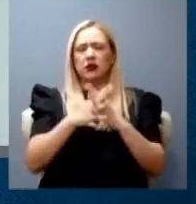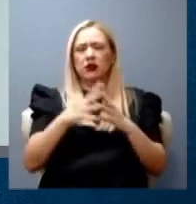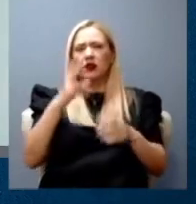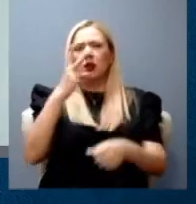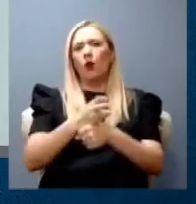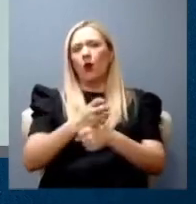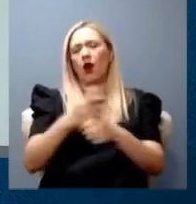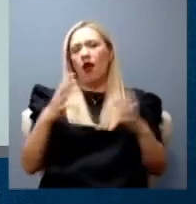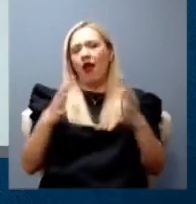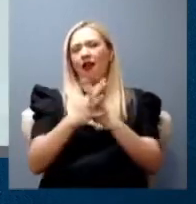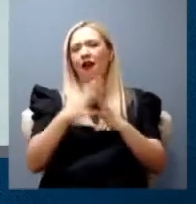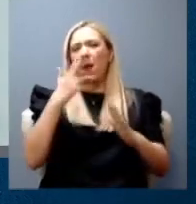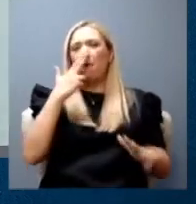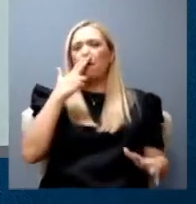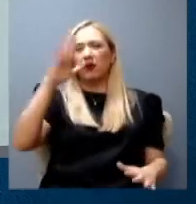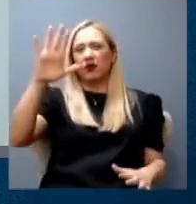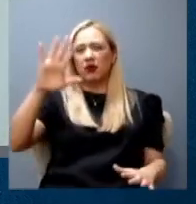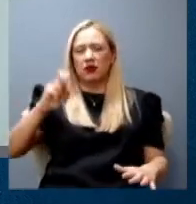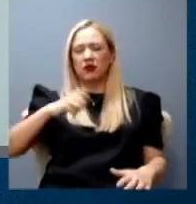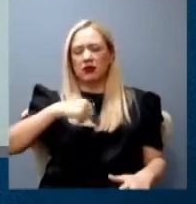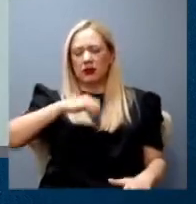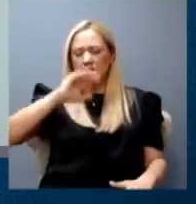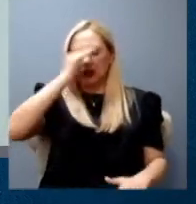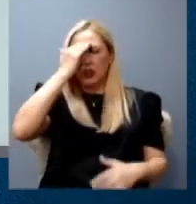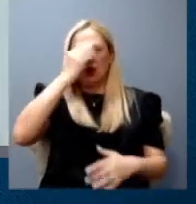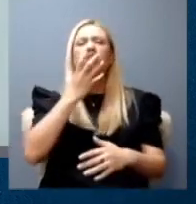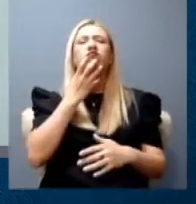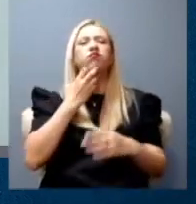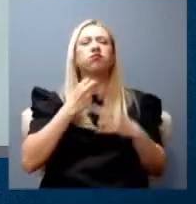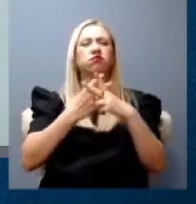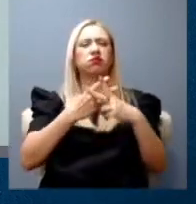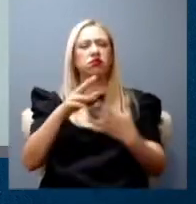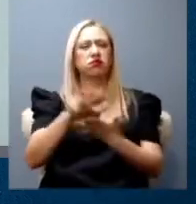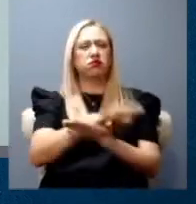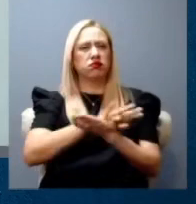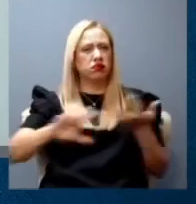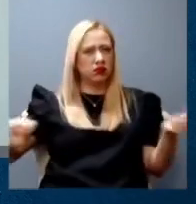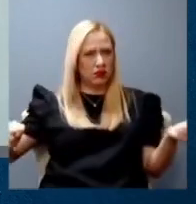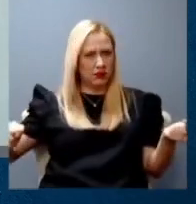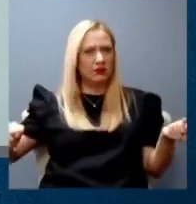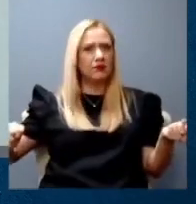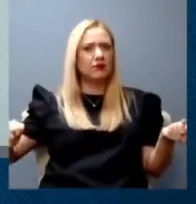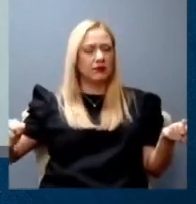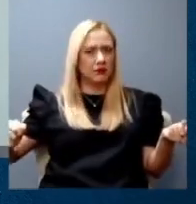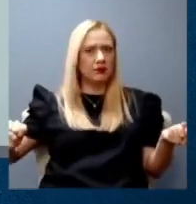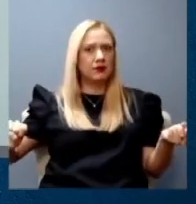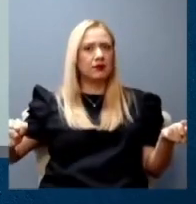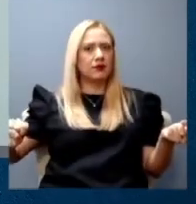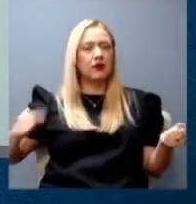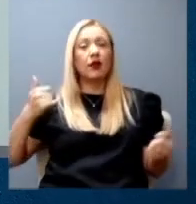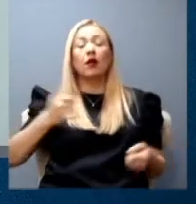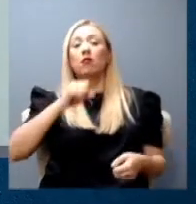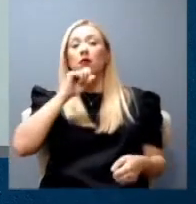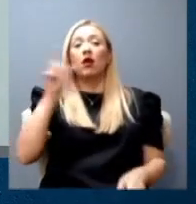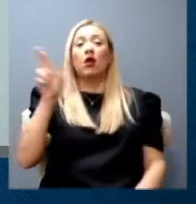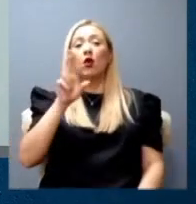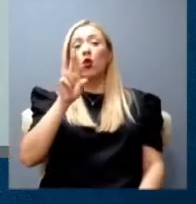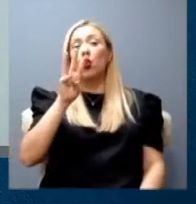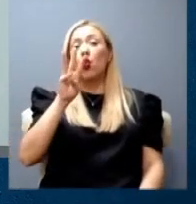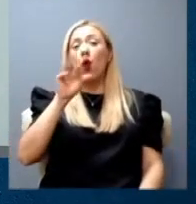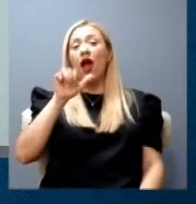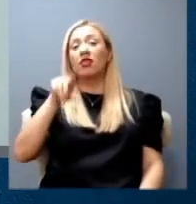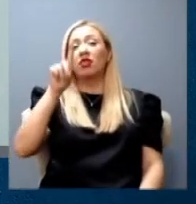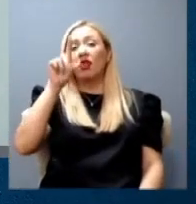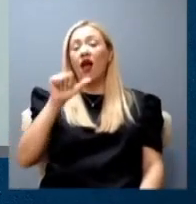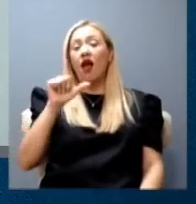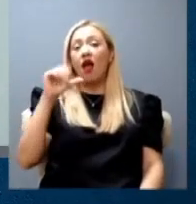los tribunales de Ruanda después de estas masacres intertribales que existían también en